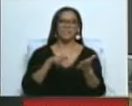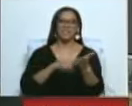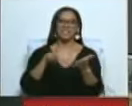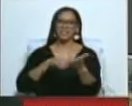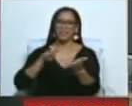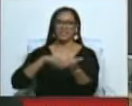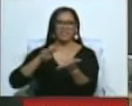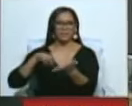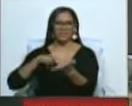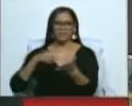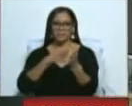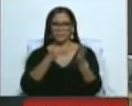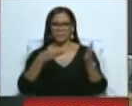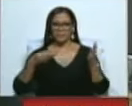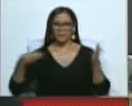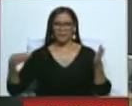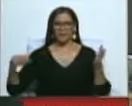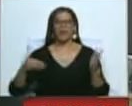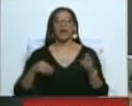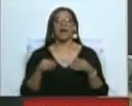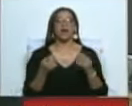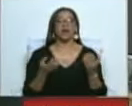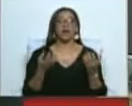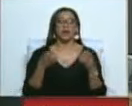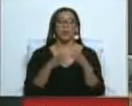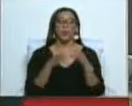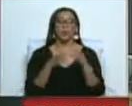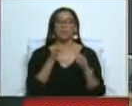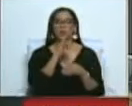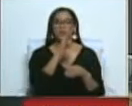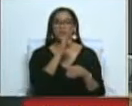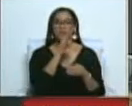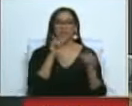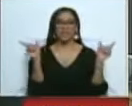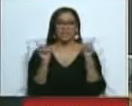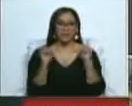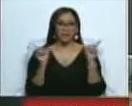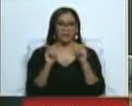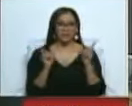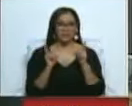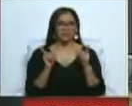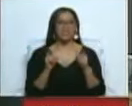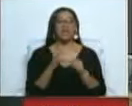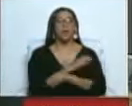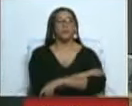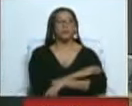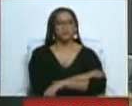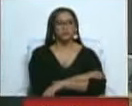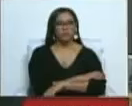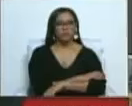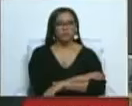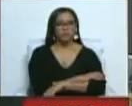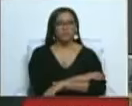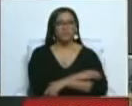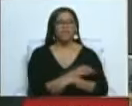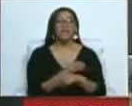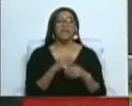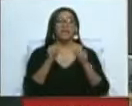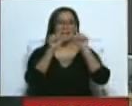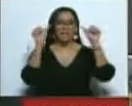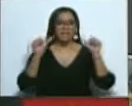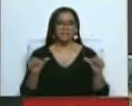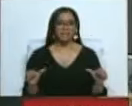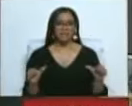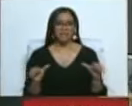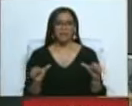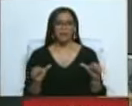de portales, agencias de noticias y medios de comunicación de la derecha y del sistema mundo